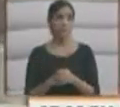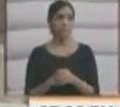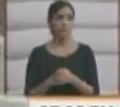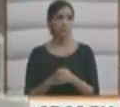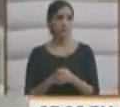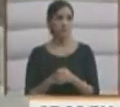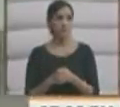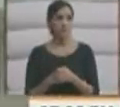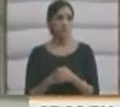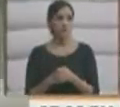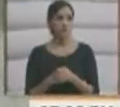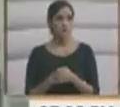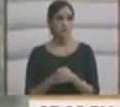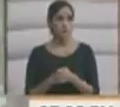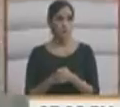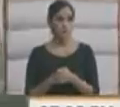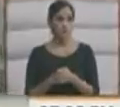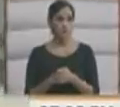dieron